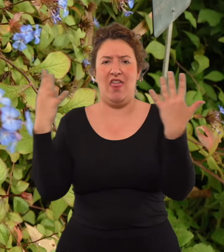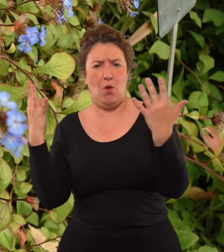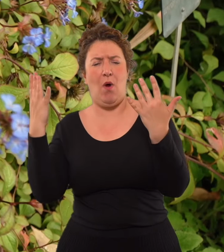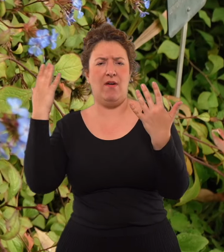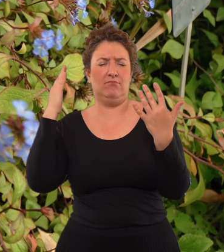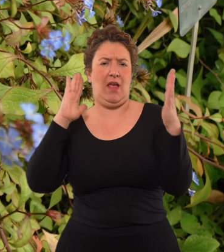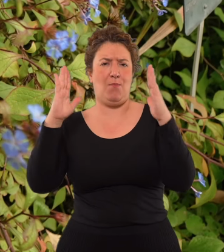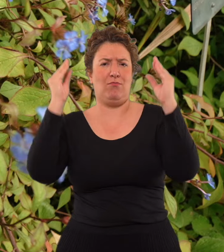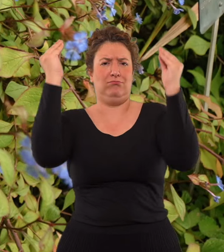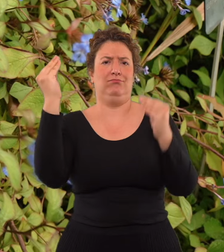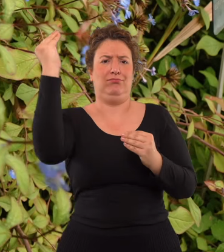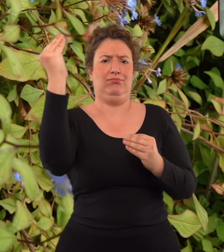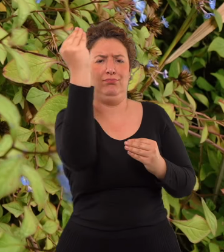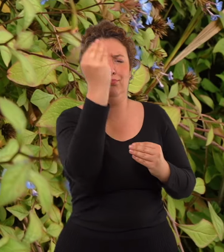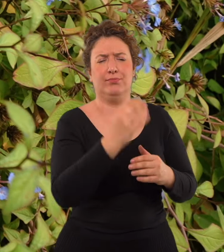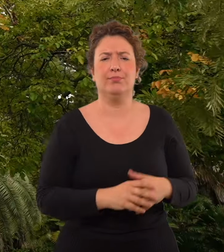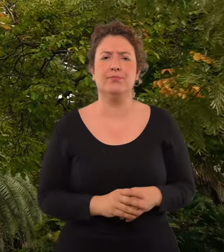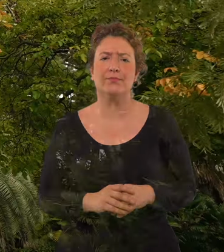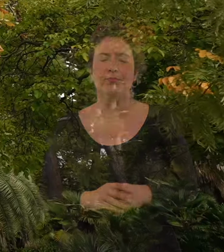siglos XVIII y XIX.